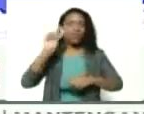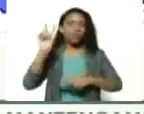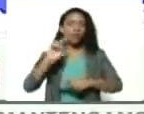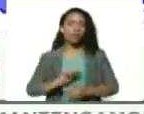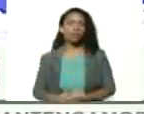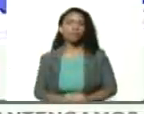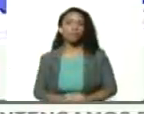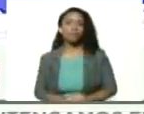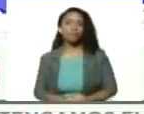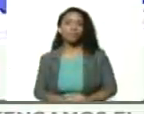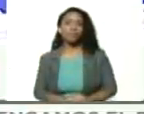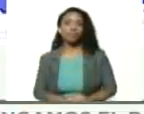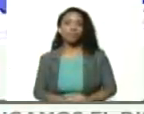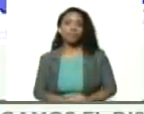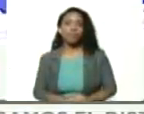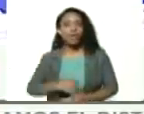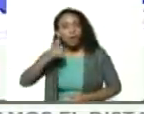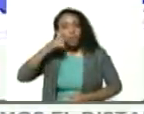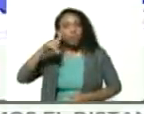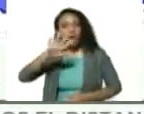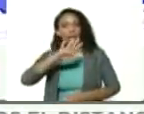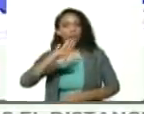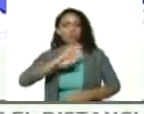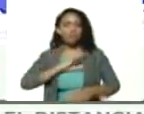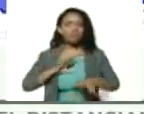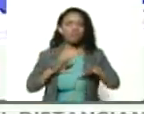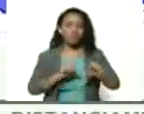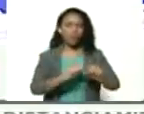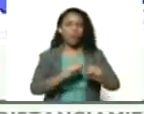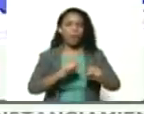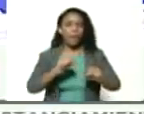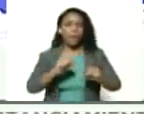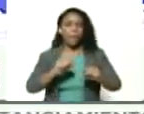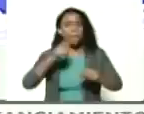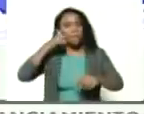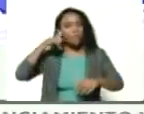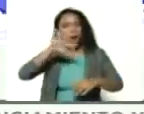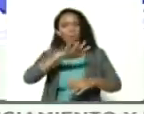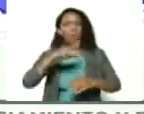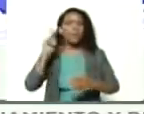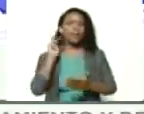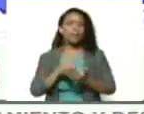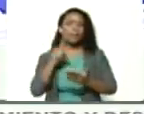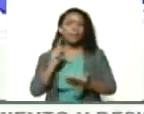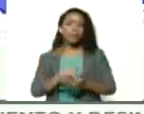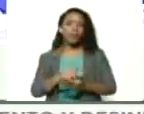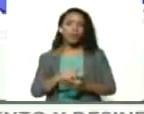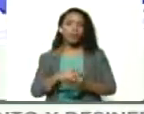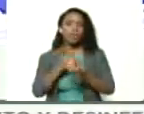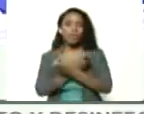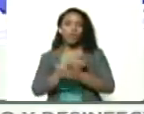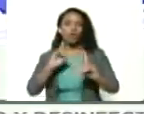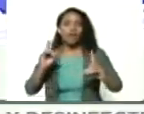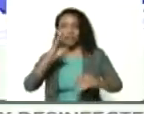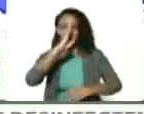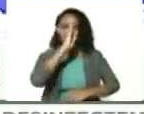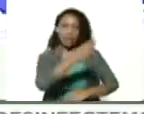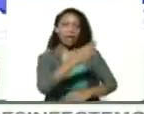venezolano. Pueblo empoderado, pueblo protagonista, democracia